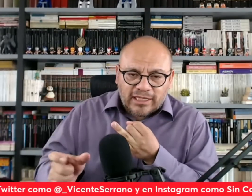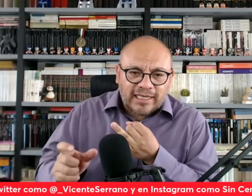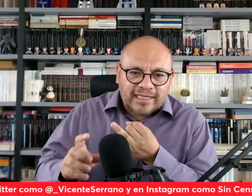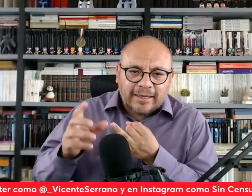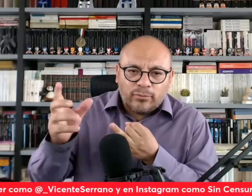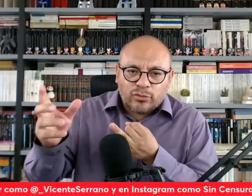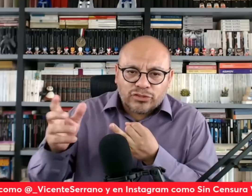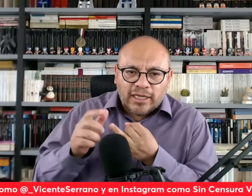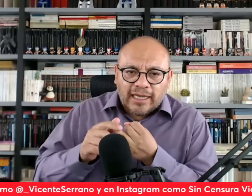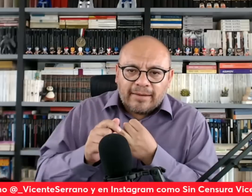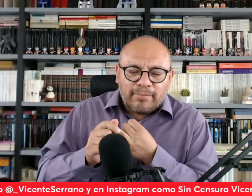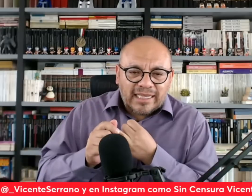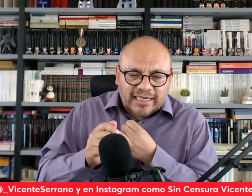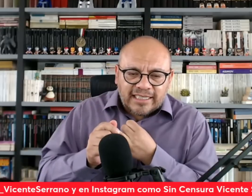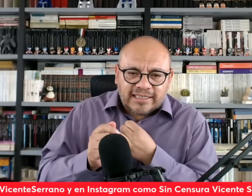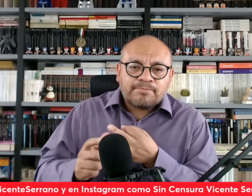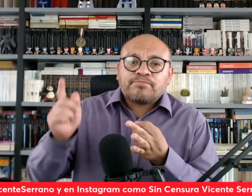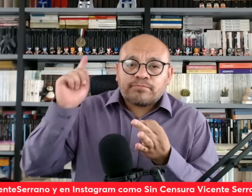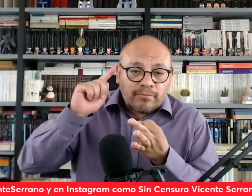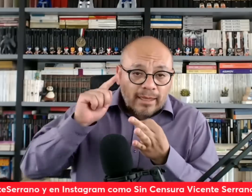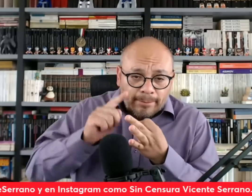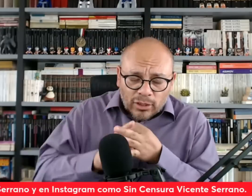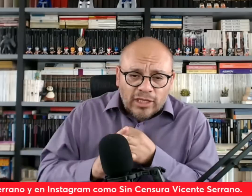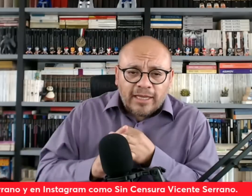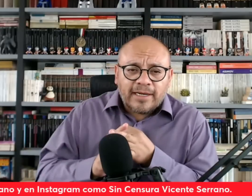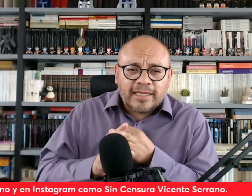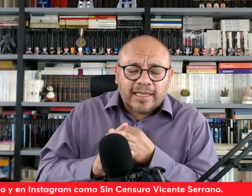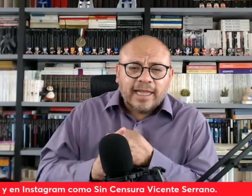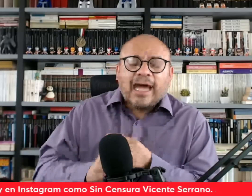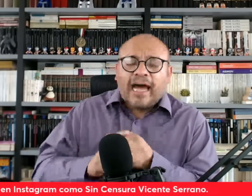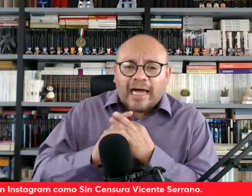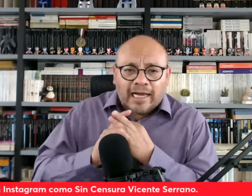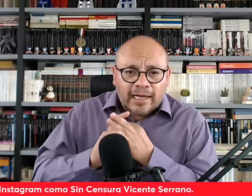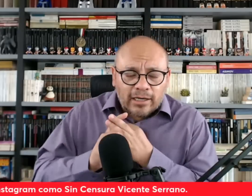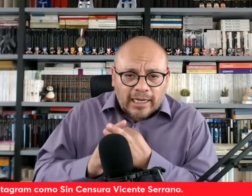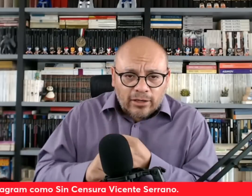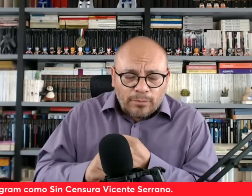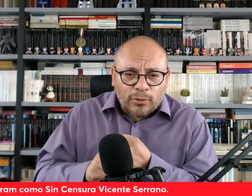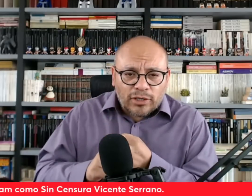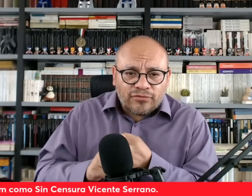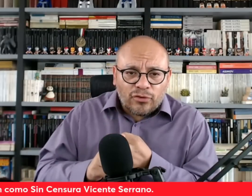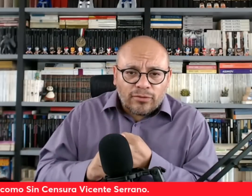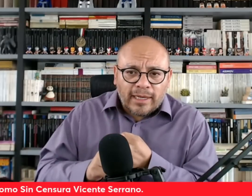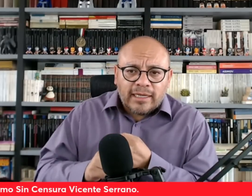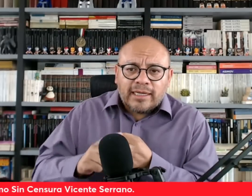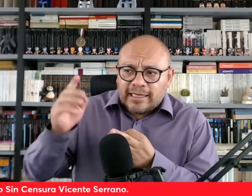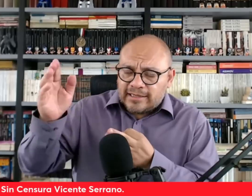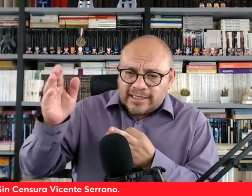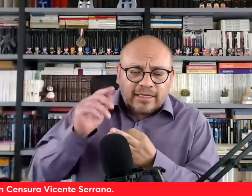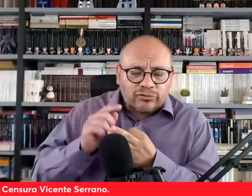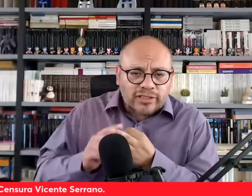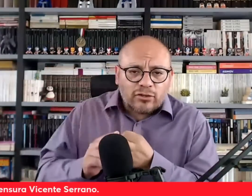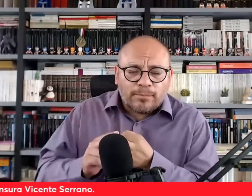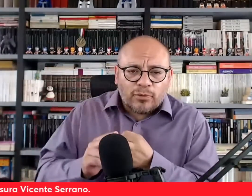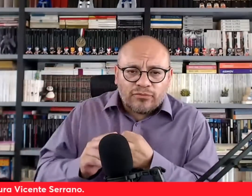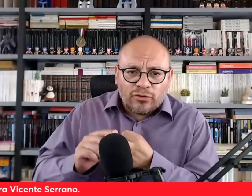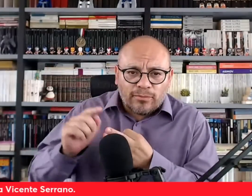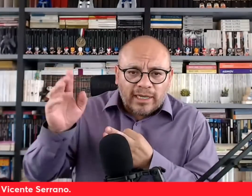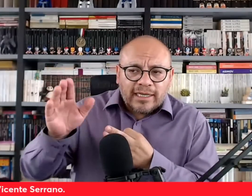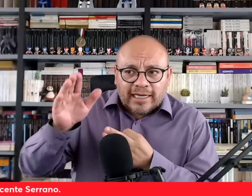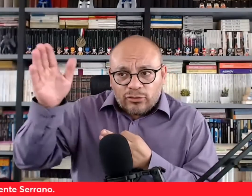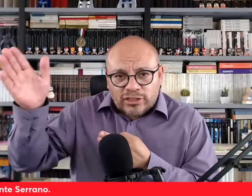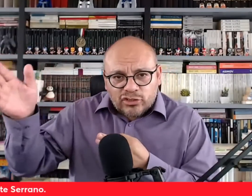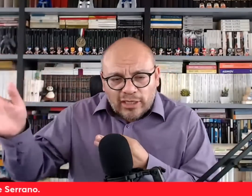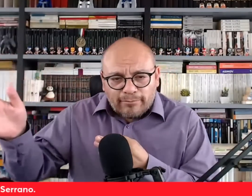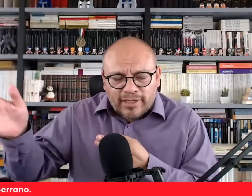el portal, digamos, matriz, pero de ahí van a dar a Grupo Reforma. Entienda usted, Grupo